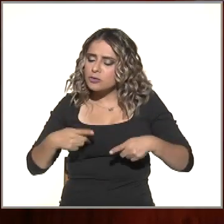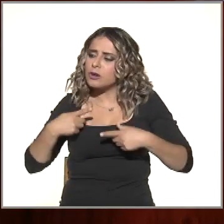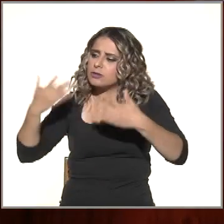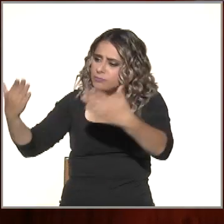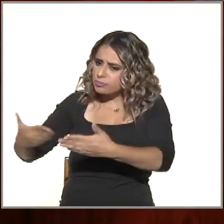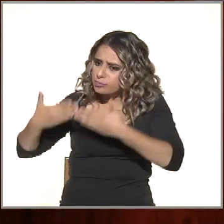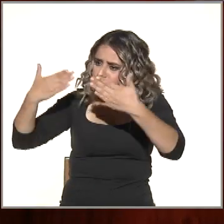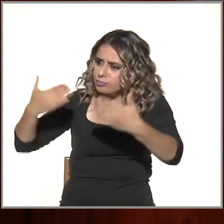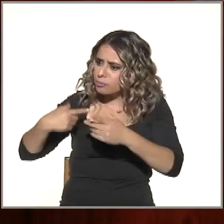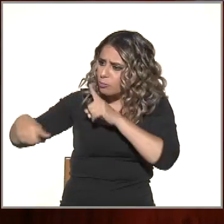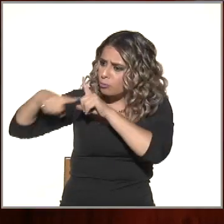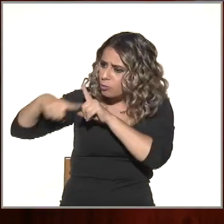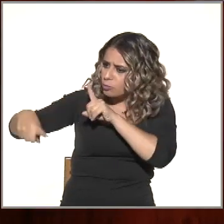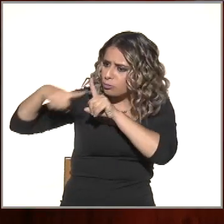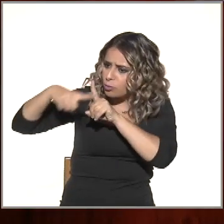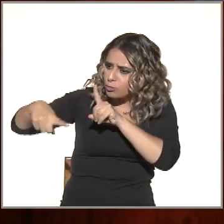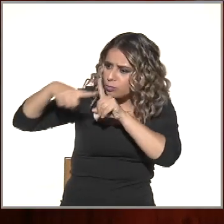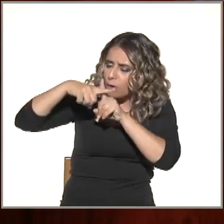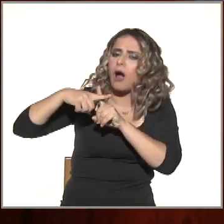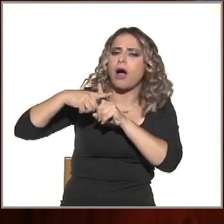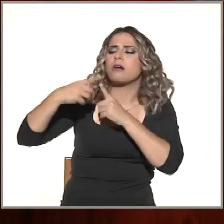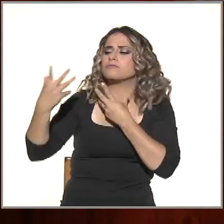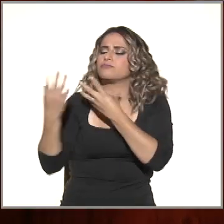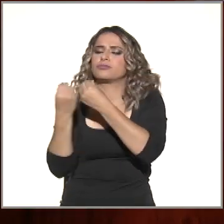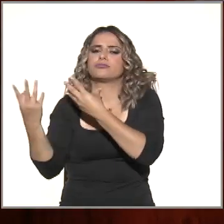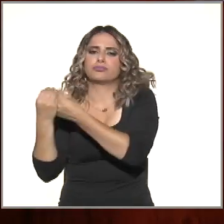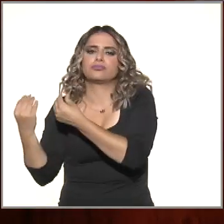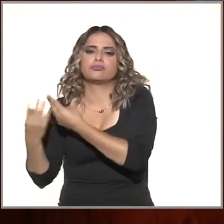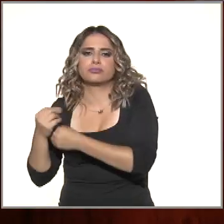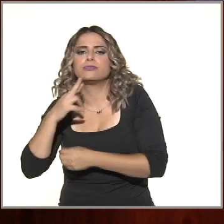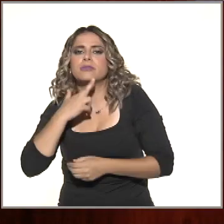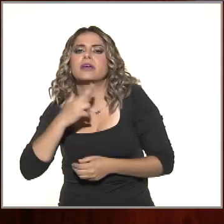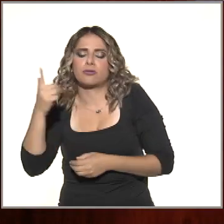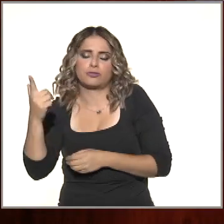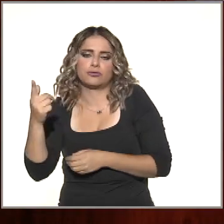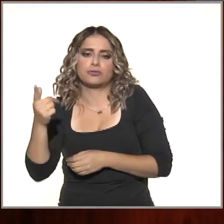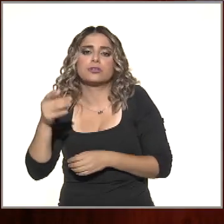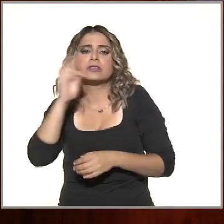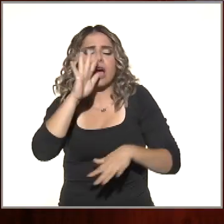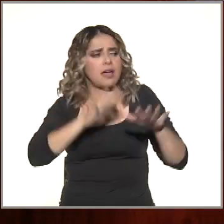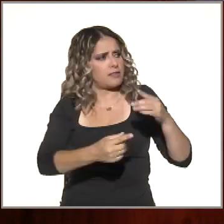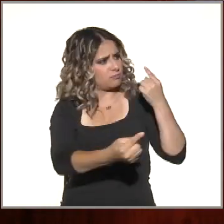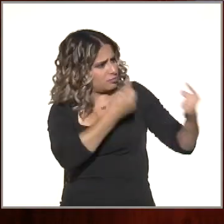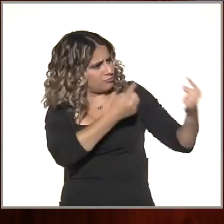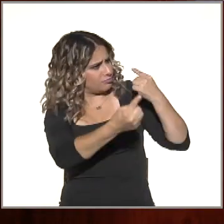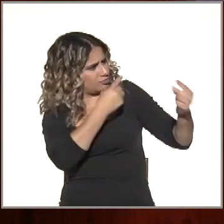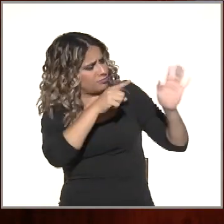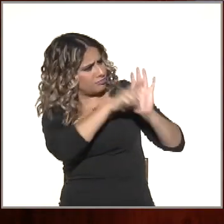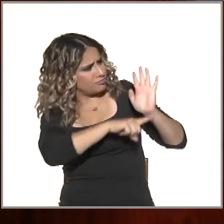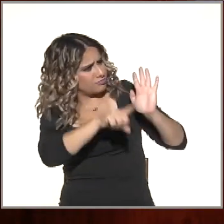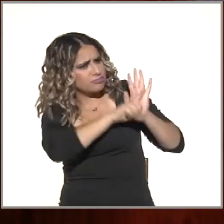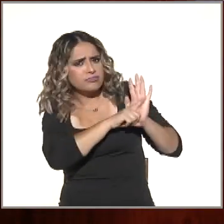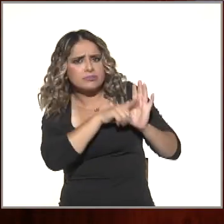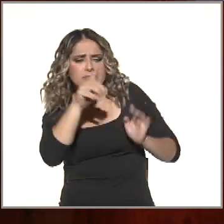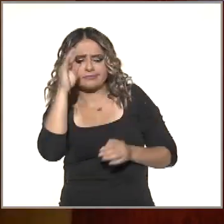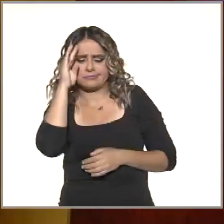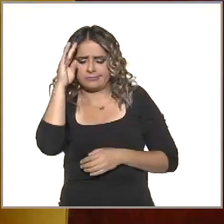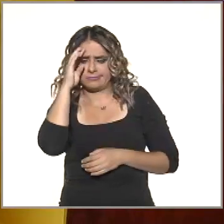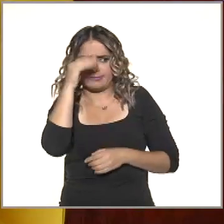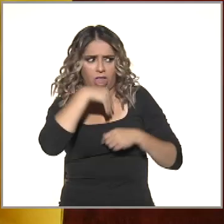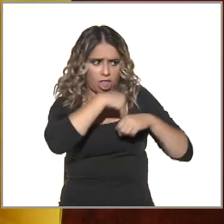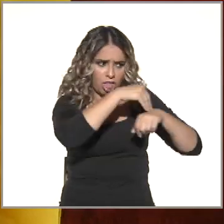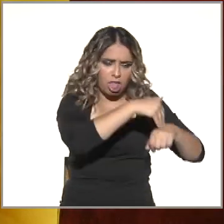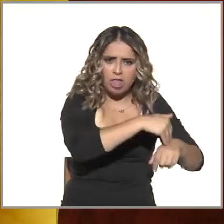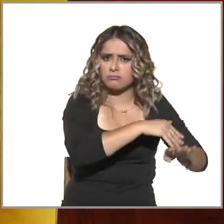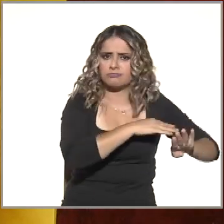para nosotros y cuestionarnos todos estos mensajes que hemos recibido o que recibimos en la vida. El problema con los menores de